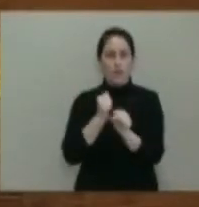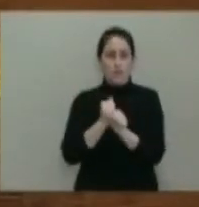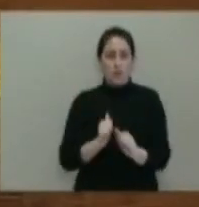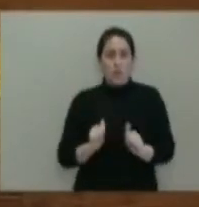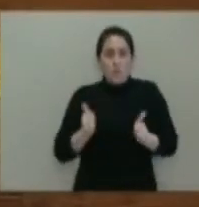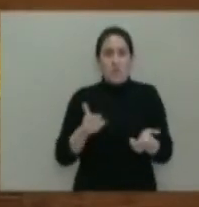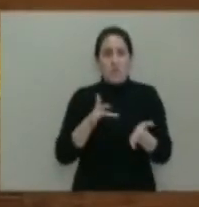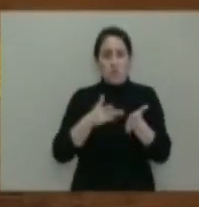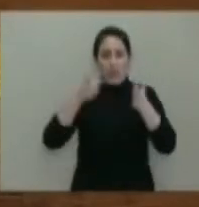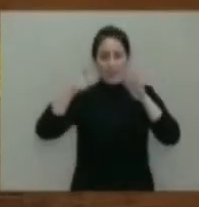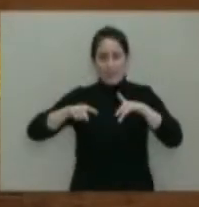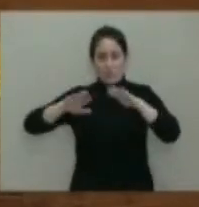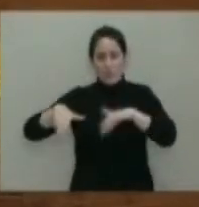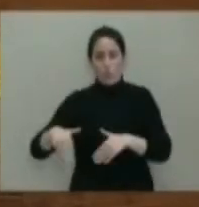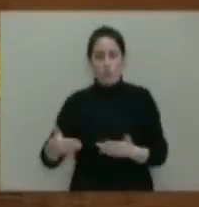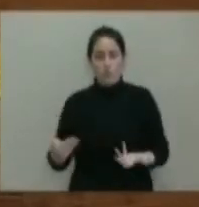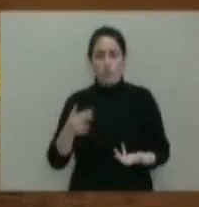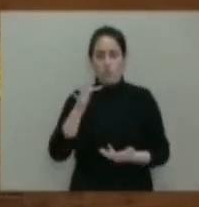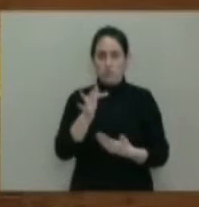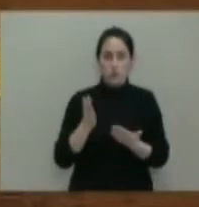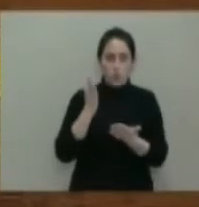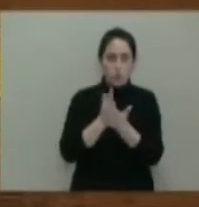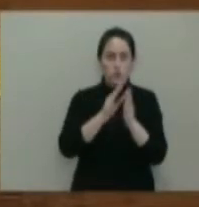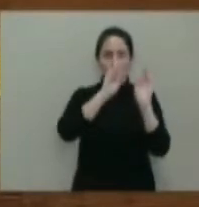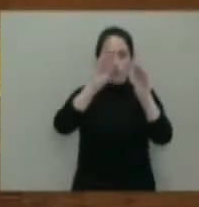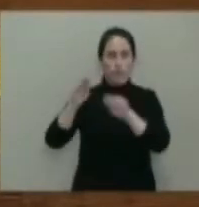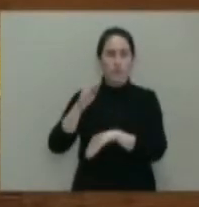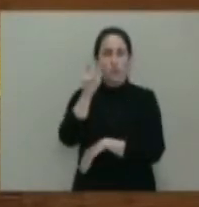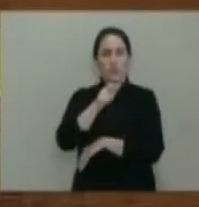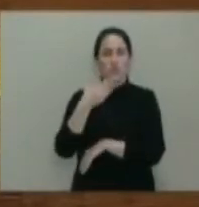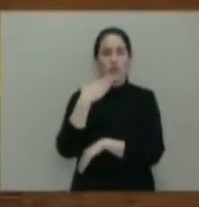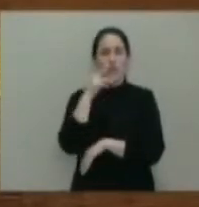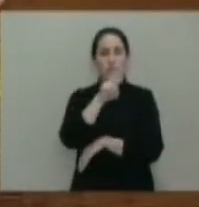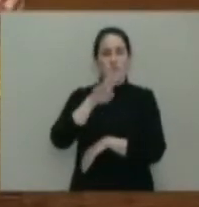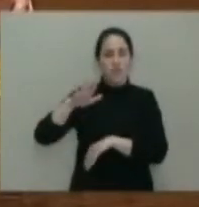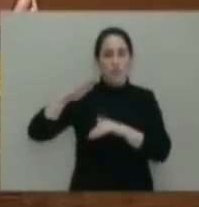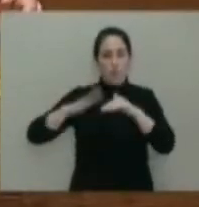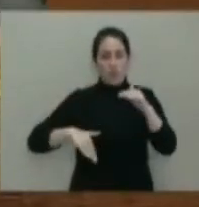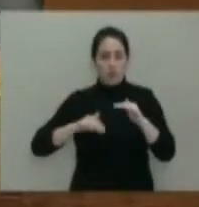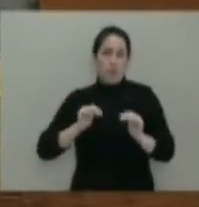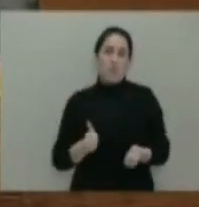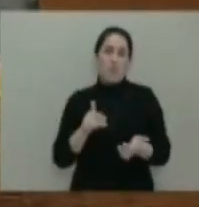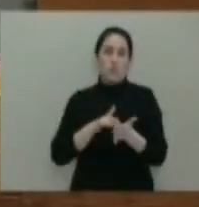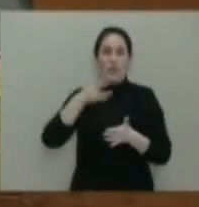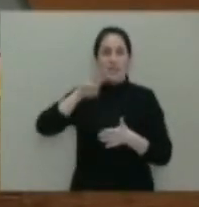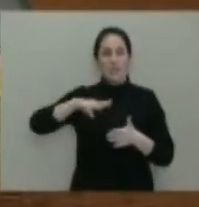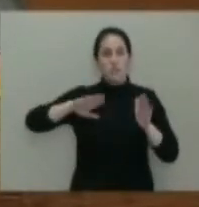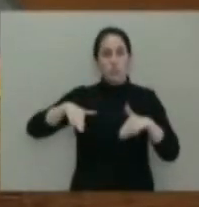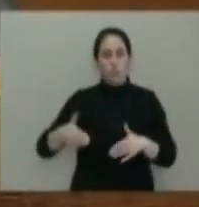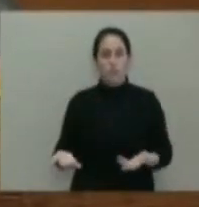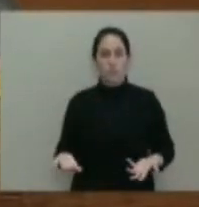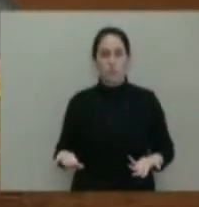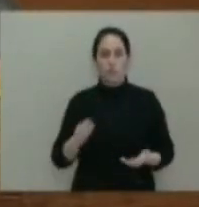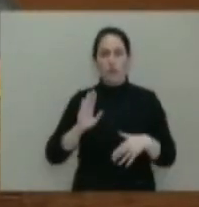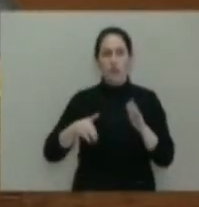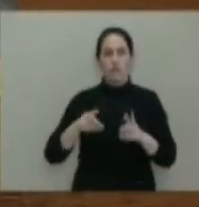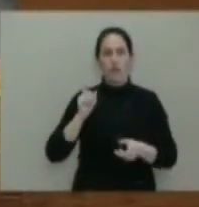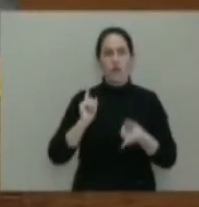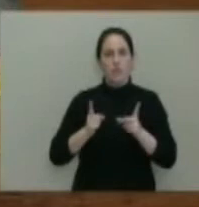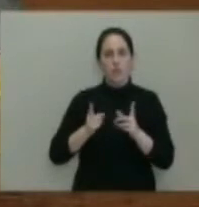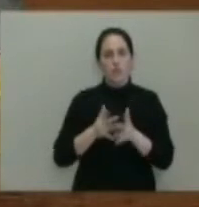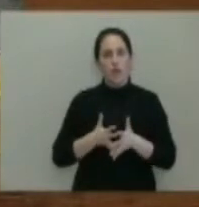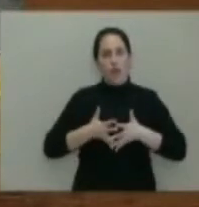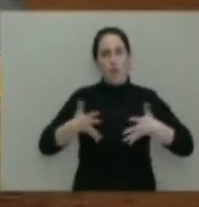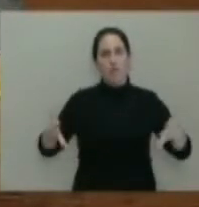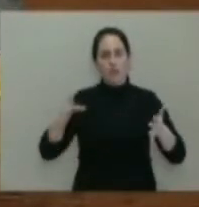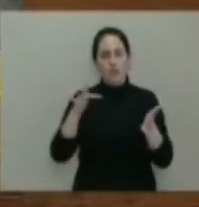el segundo semestre, los cursos de formación para menores de 25 años, que no lo hicieron hasta el último trimestre, y luego se decidió ampliar también